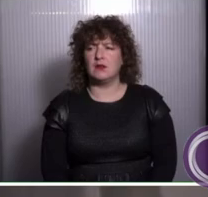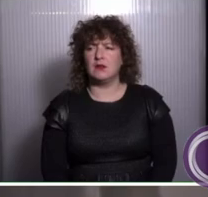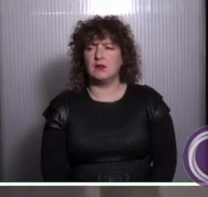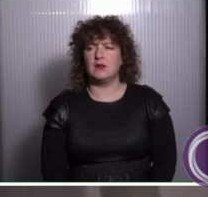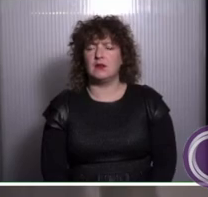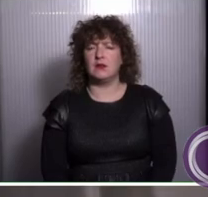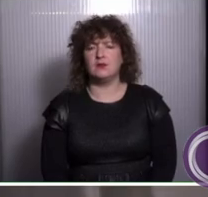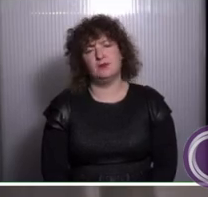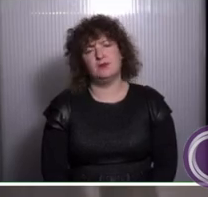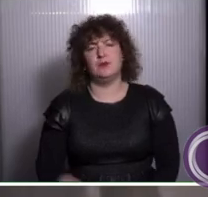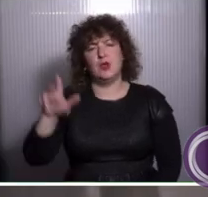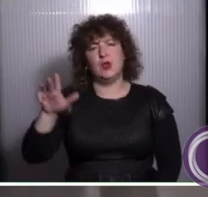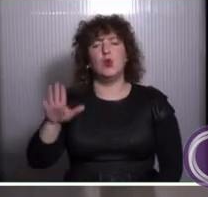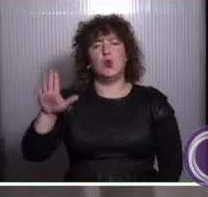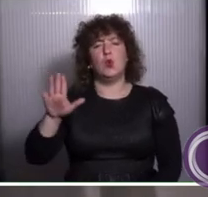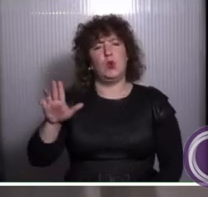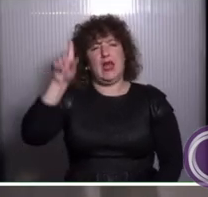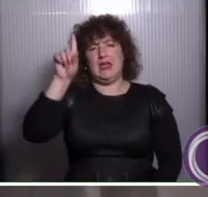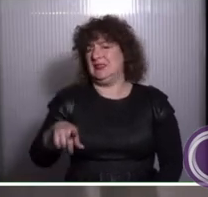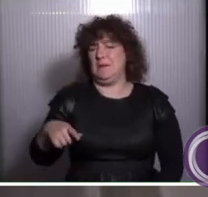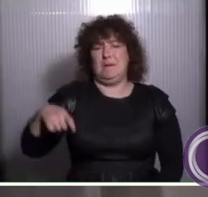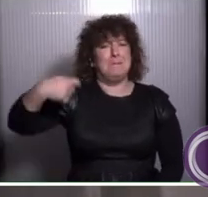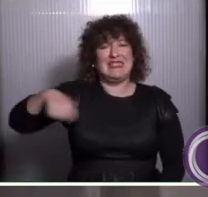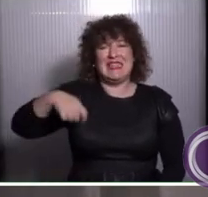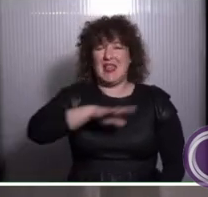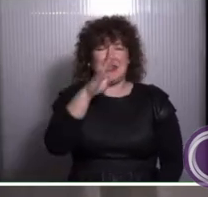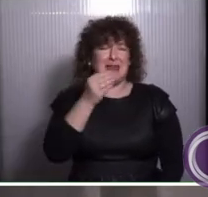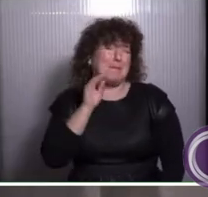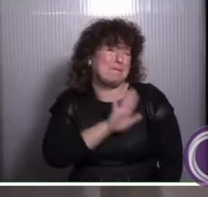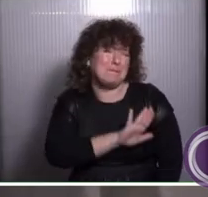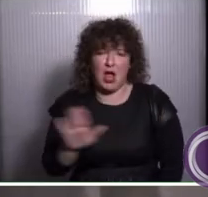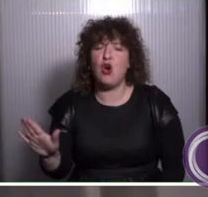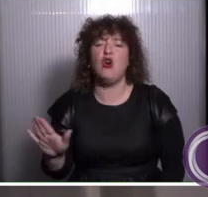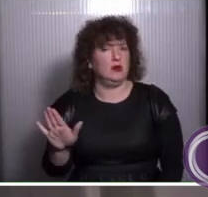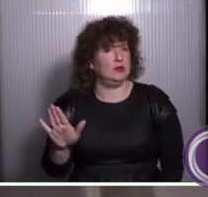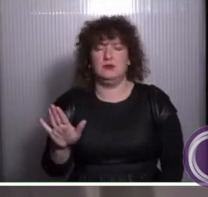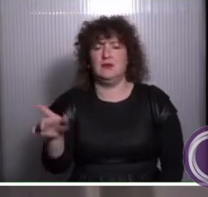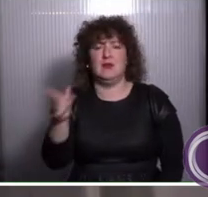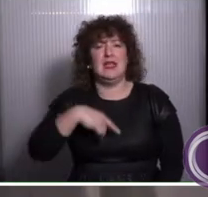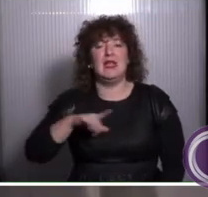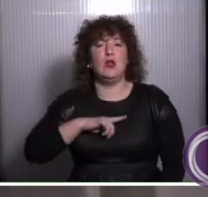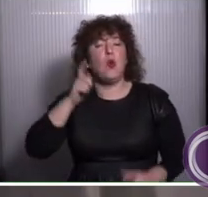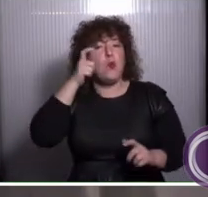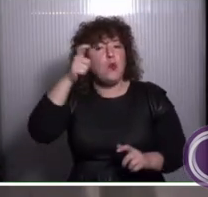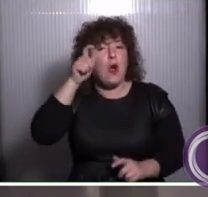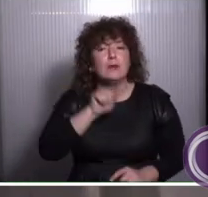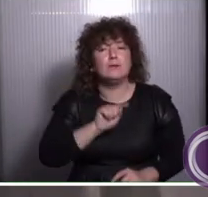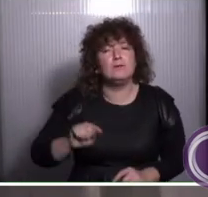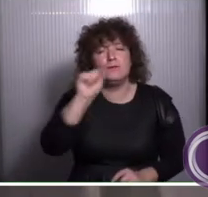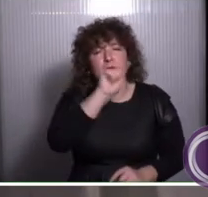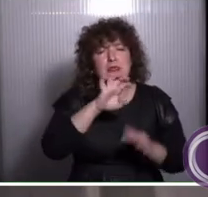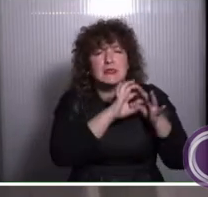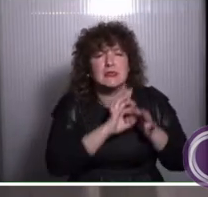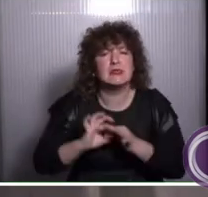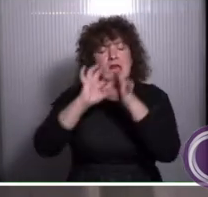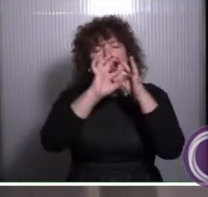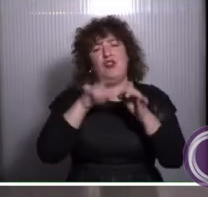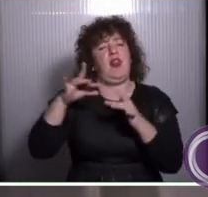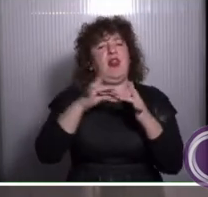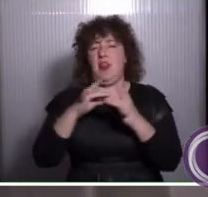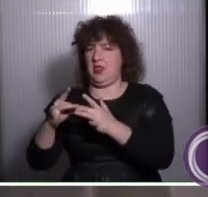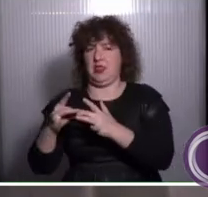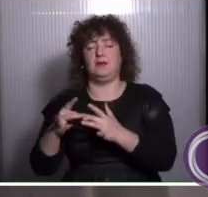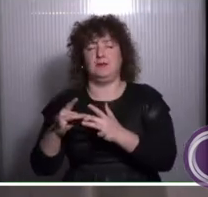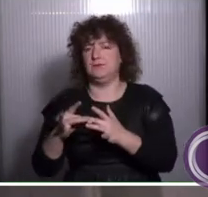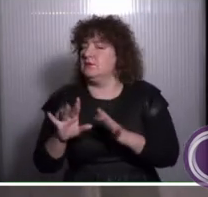Lula ha sido además el mejor presidente de Brasil y un líder para la integración de los pueblos de América Latina.